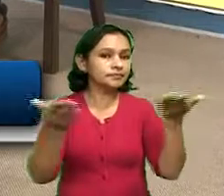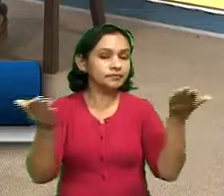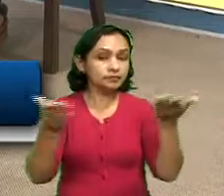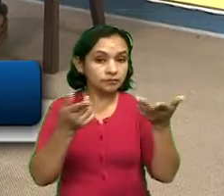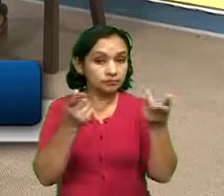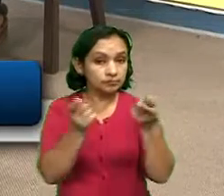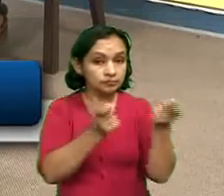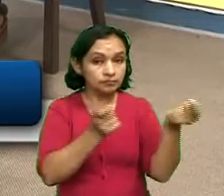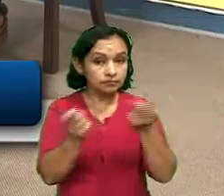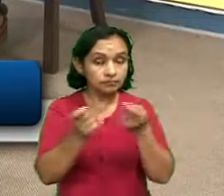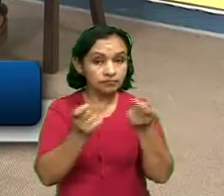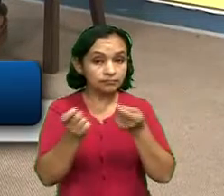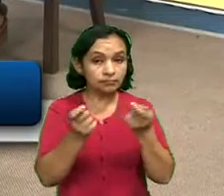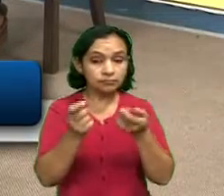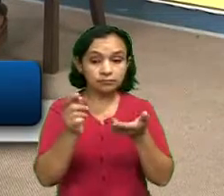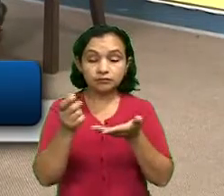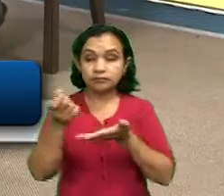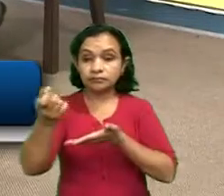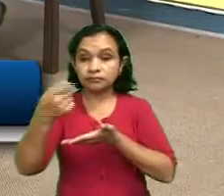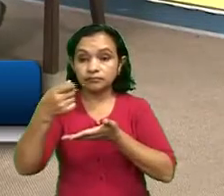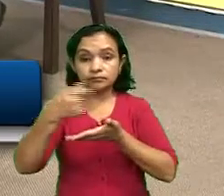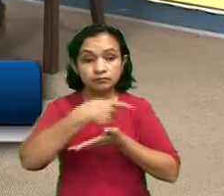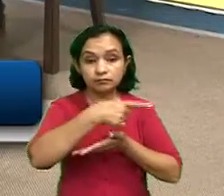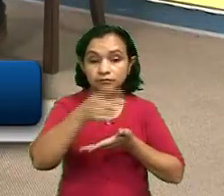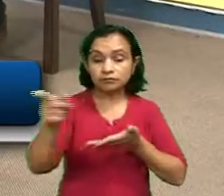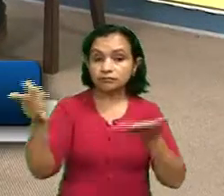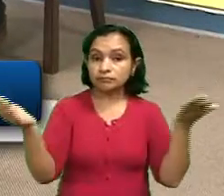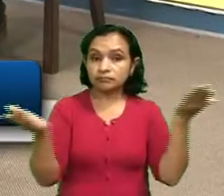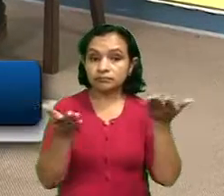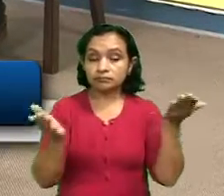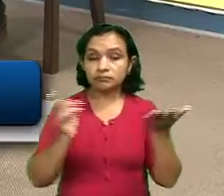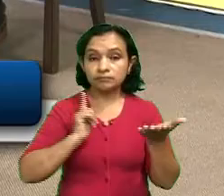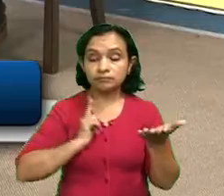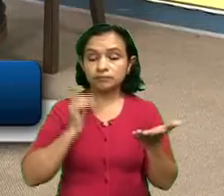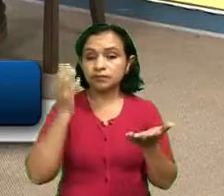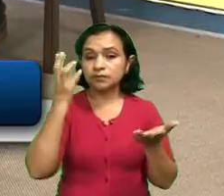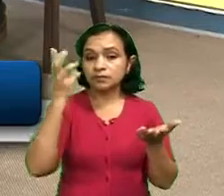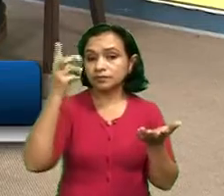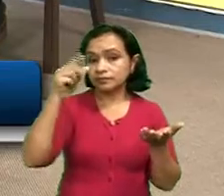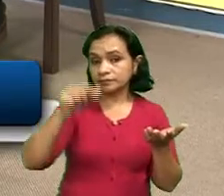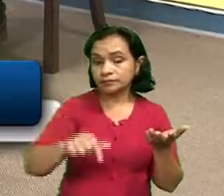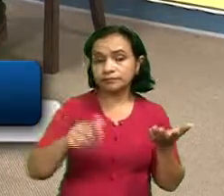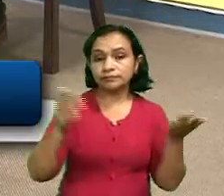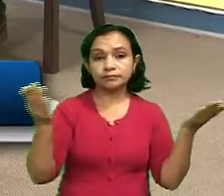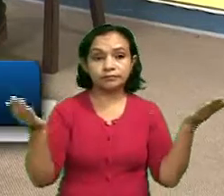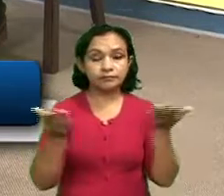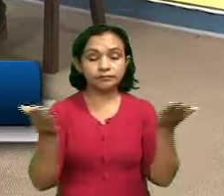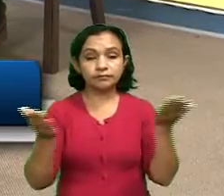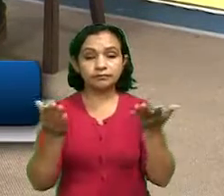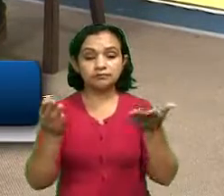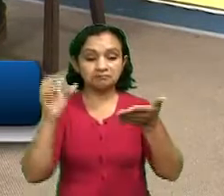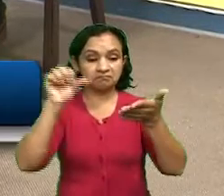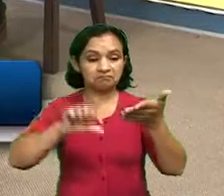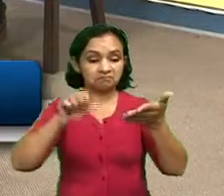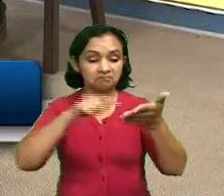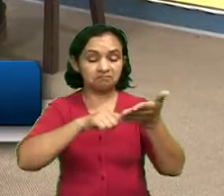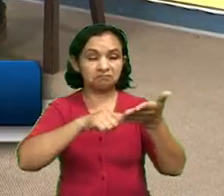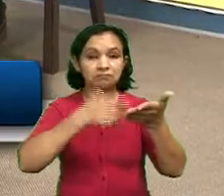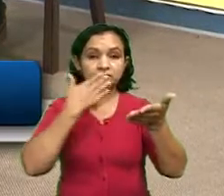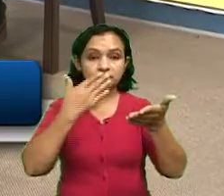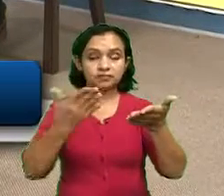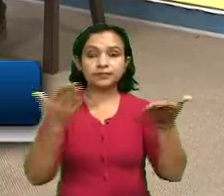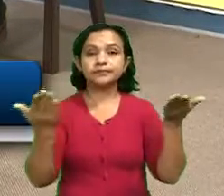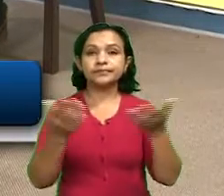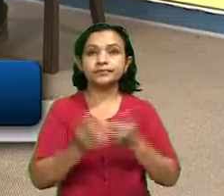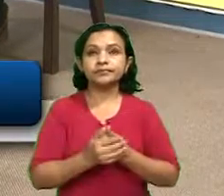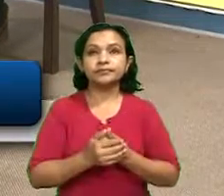no vigilan en las pulperías que estos medicamentos tengan su fecha de emisión y su fecha de vencimiento correcto.